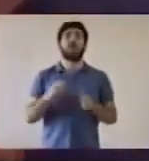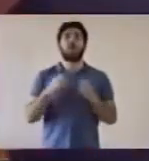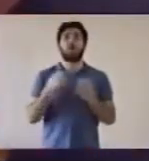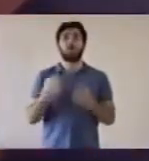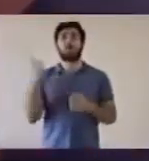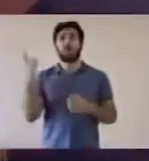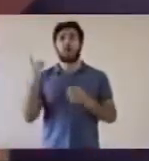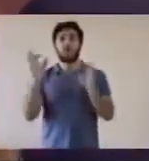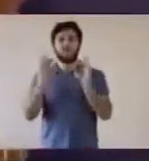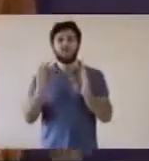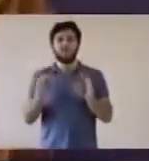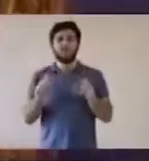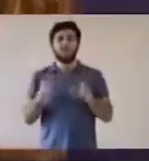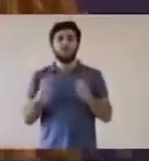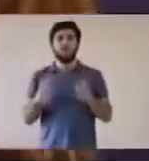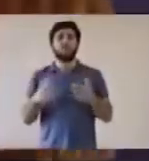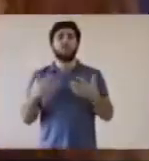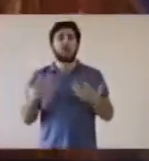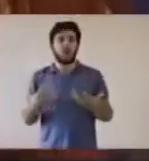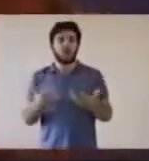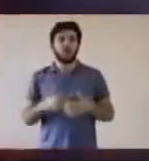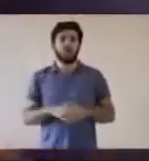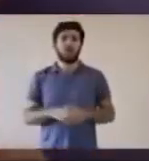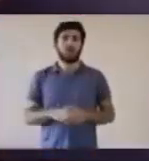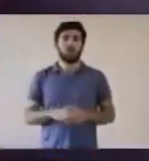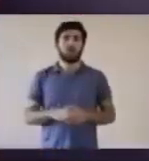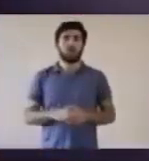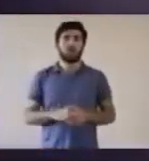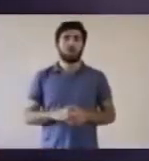entonces sonaría de esta manera: